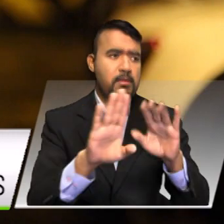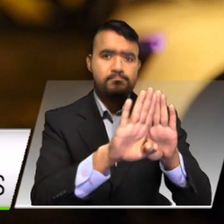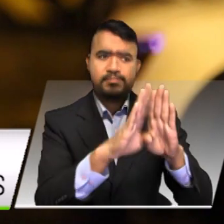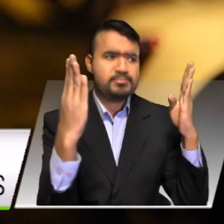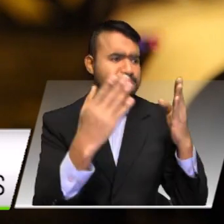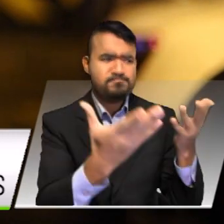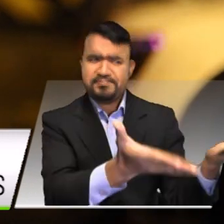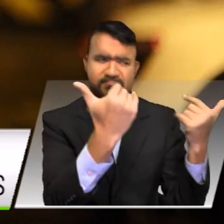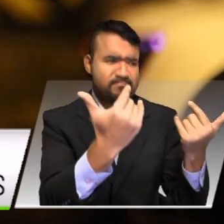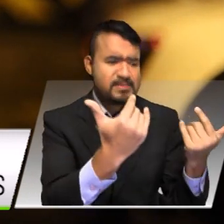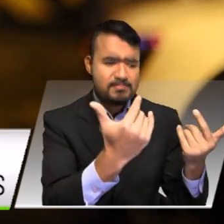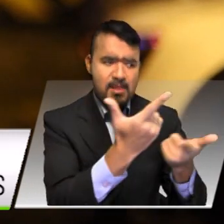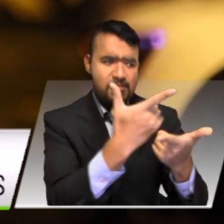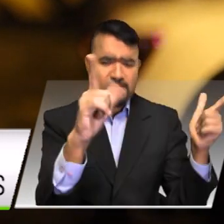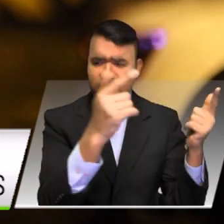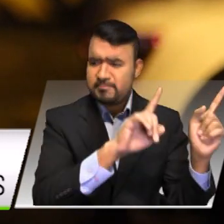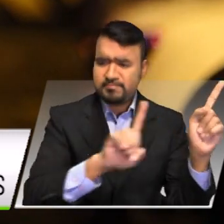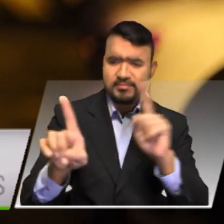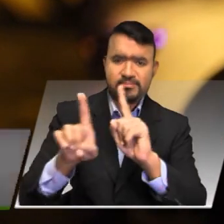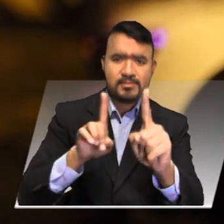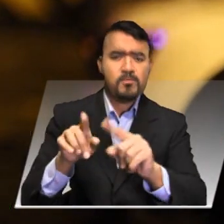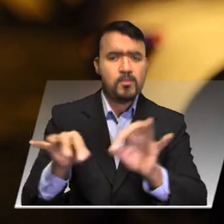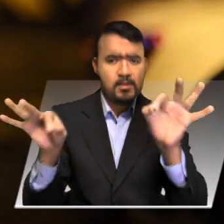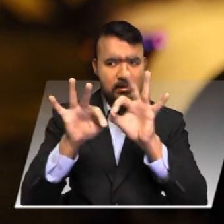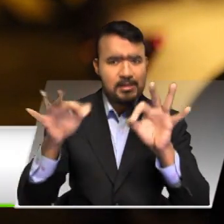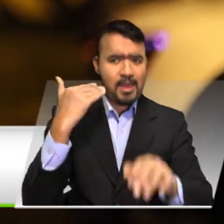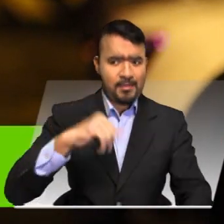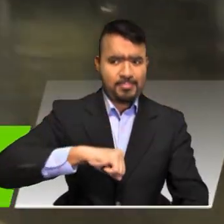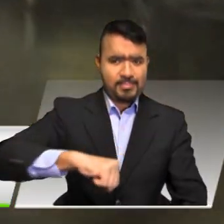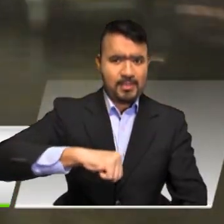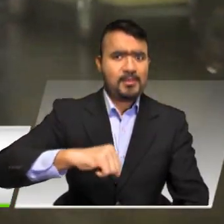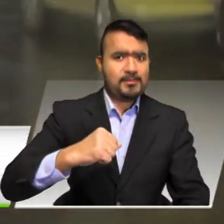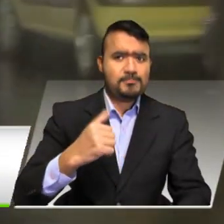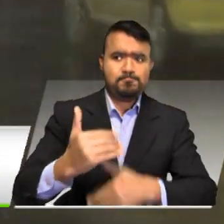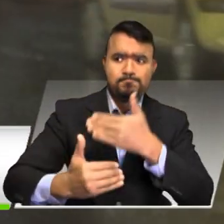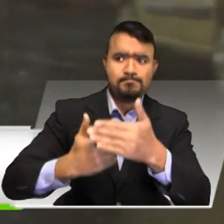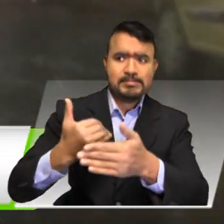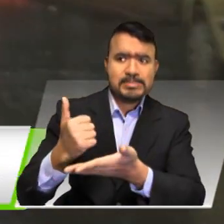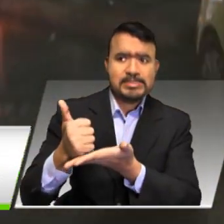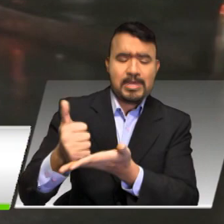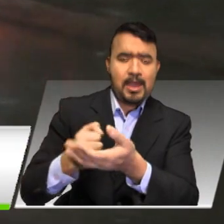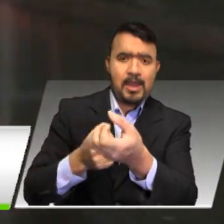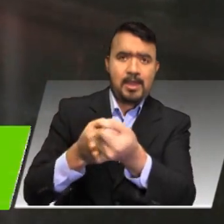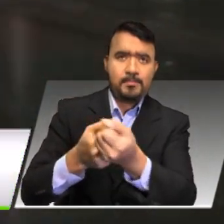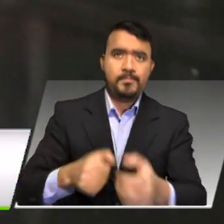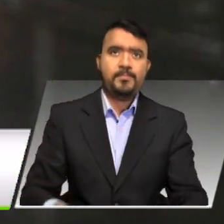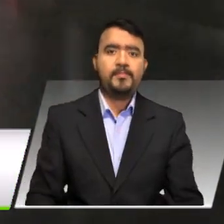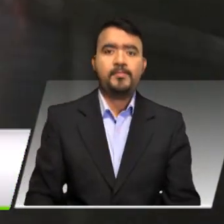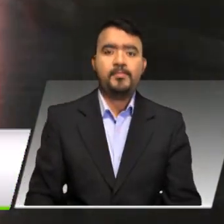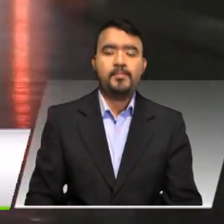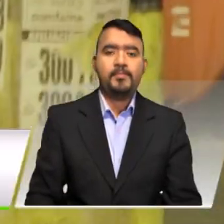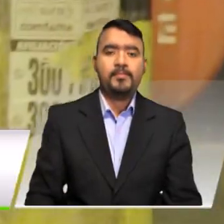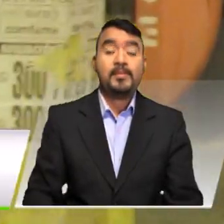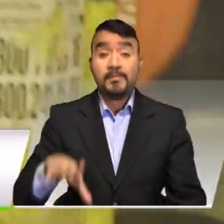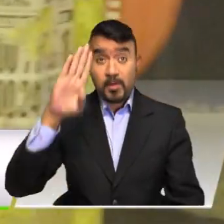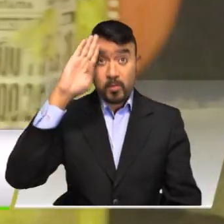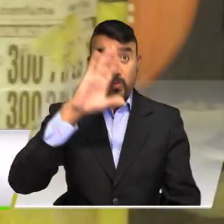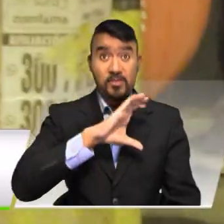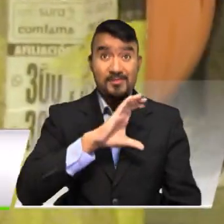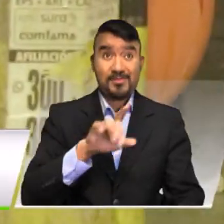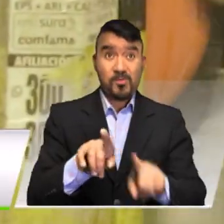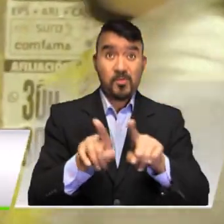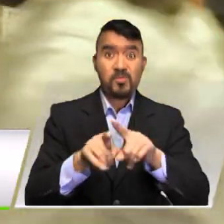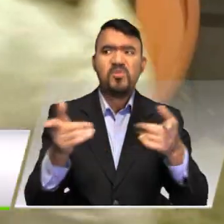protección que buscaba restituir los derechos de niños niñas las autoridades salieron al centro de medellín a buscar